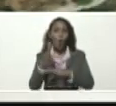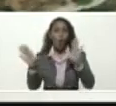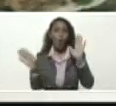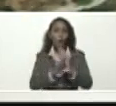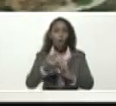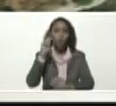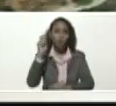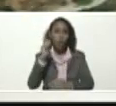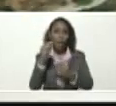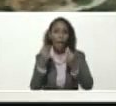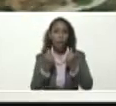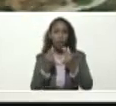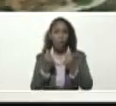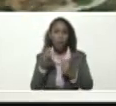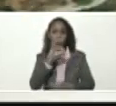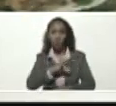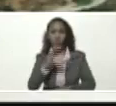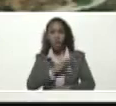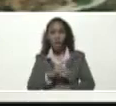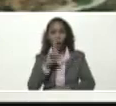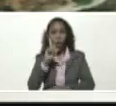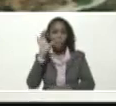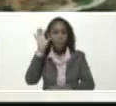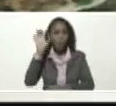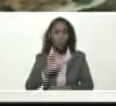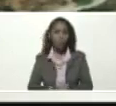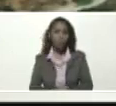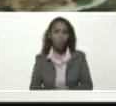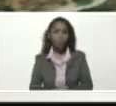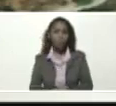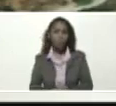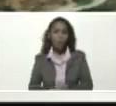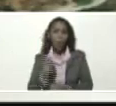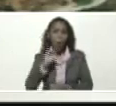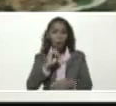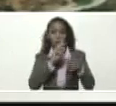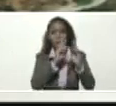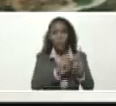constitucionales, económicas o sociales de un país o de una organización.